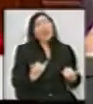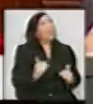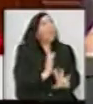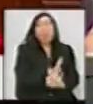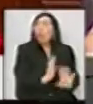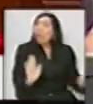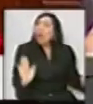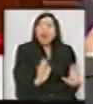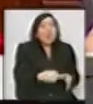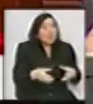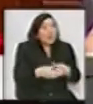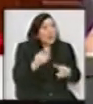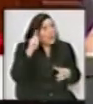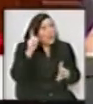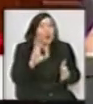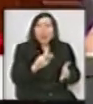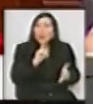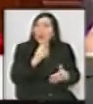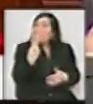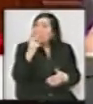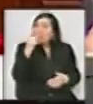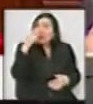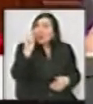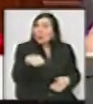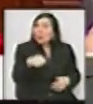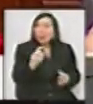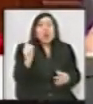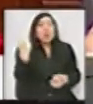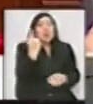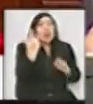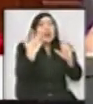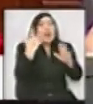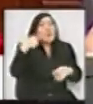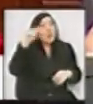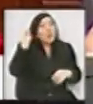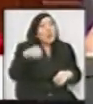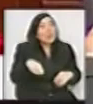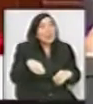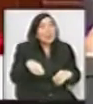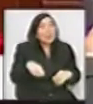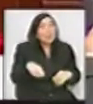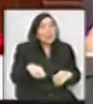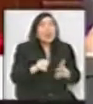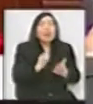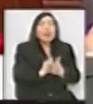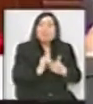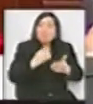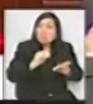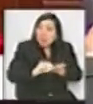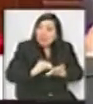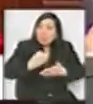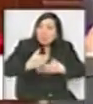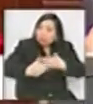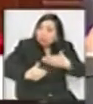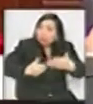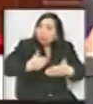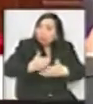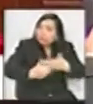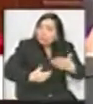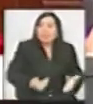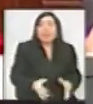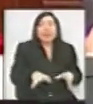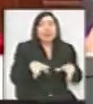la comisión planteó que no fuera 20% que fuera sólo 10% y en aras de ir avanzando en este mecanismo